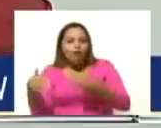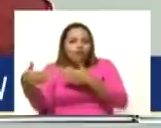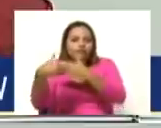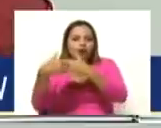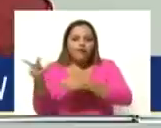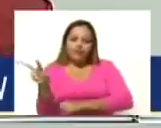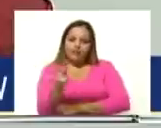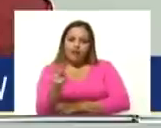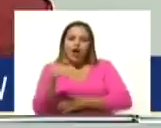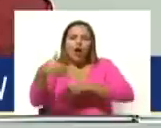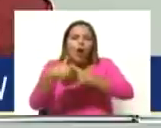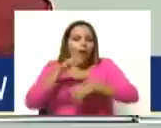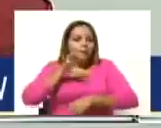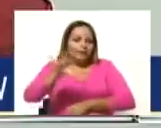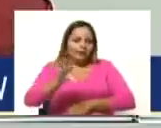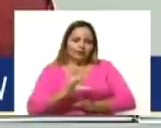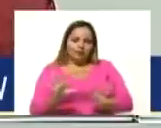país.